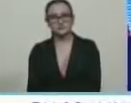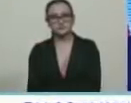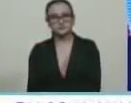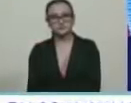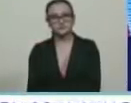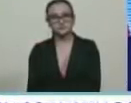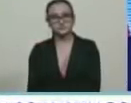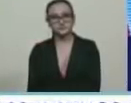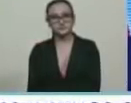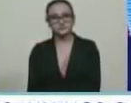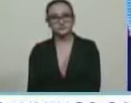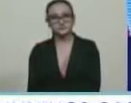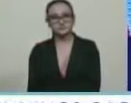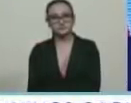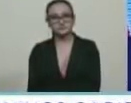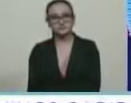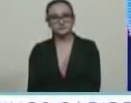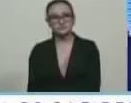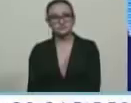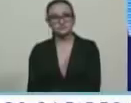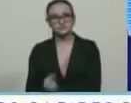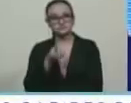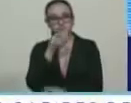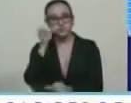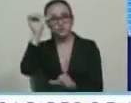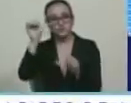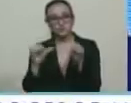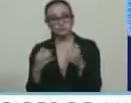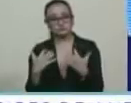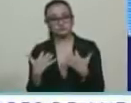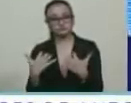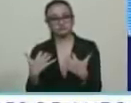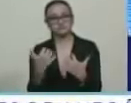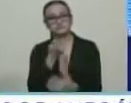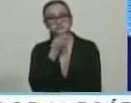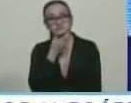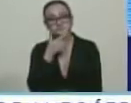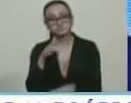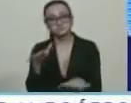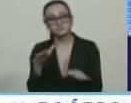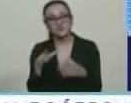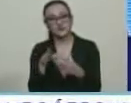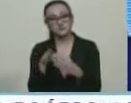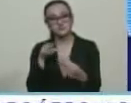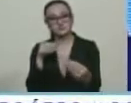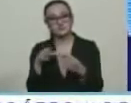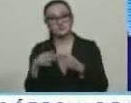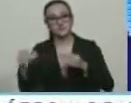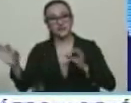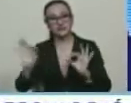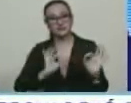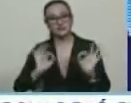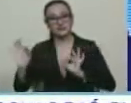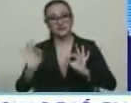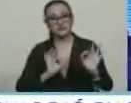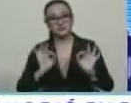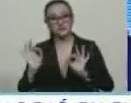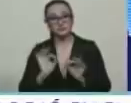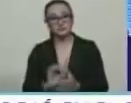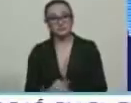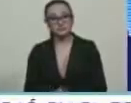quiero expresarle en este hermoso salón de la sala José Félix Rivas, del complejo